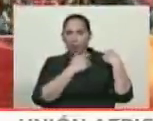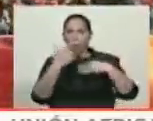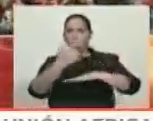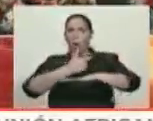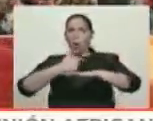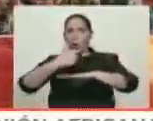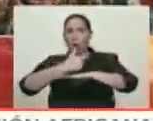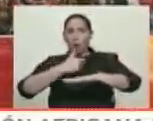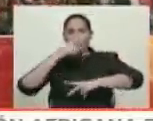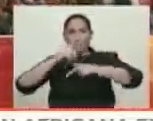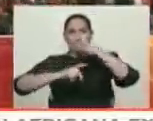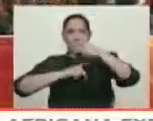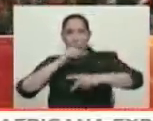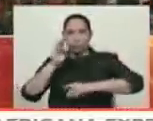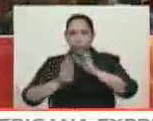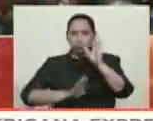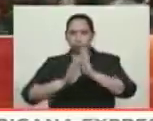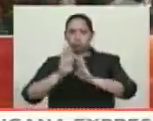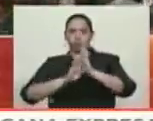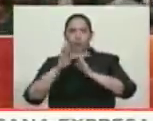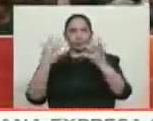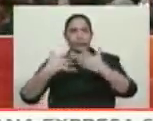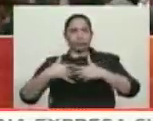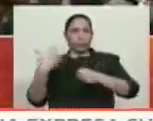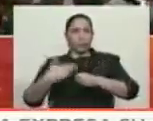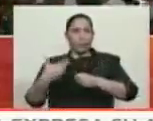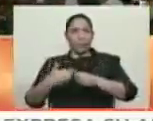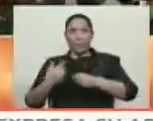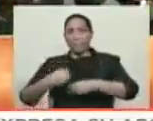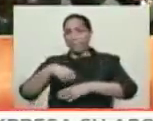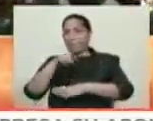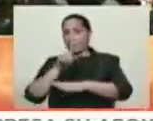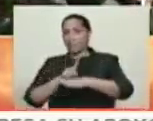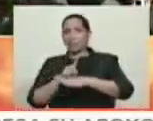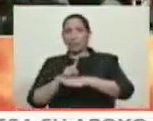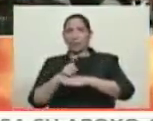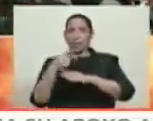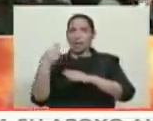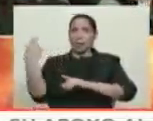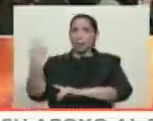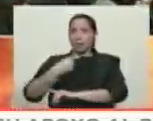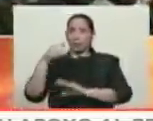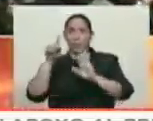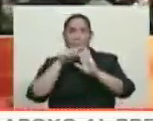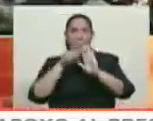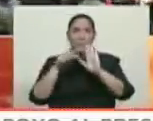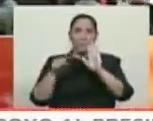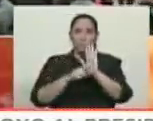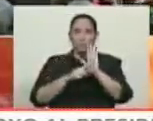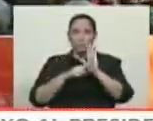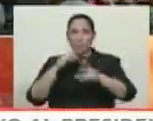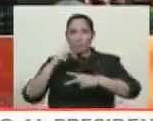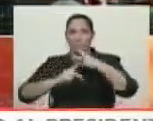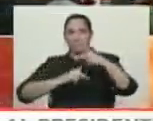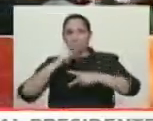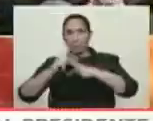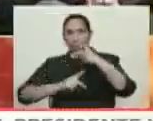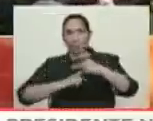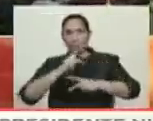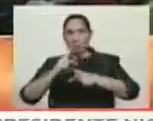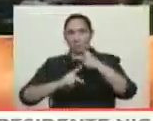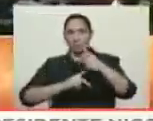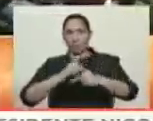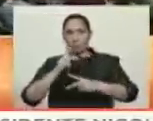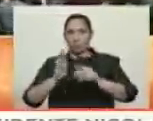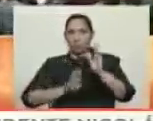de producción de la industria petrolera. Una de las principales instrucciones y órdenes para producir,